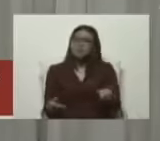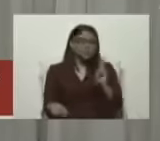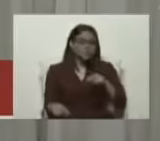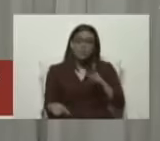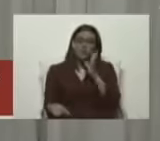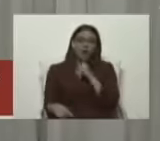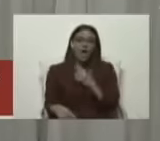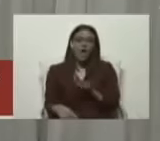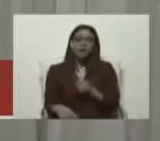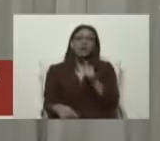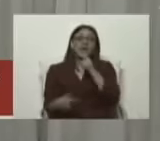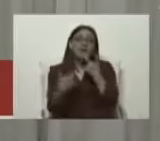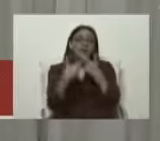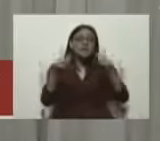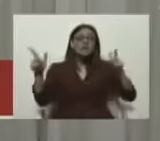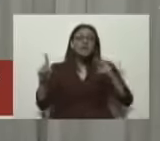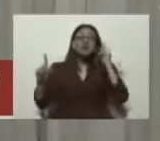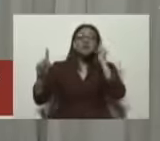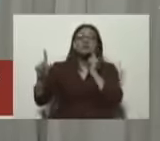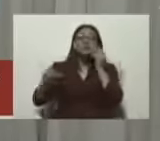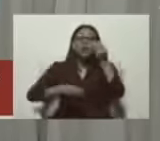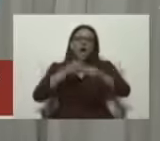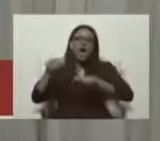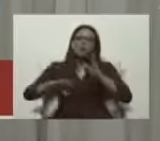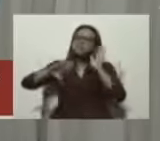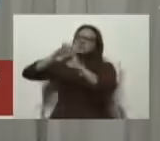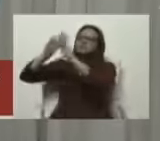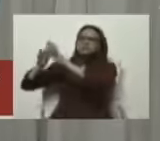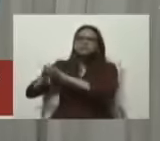Si el libertador Simón Bolívar fue de los primeros en advertir